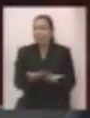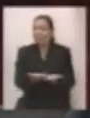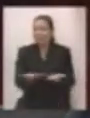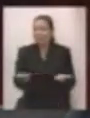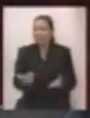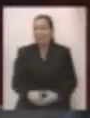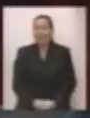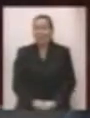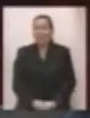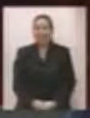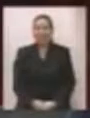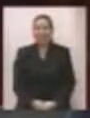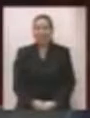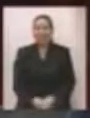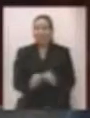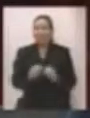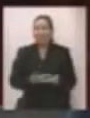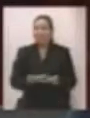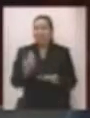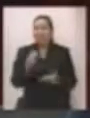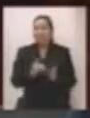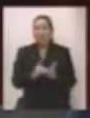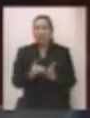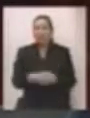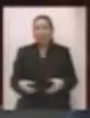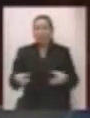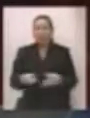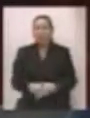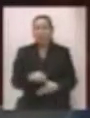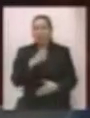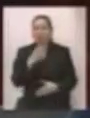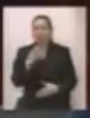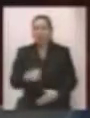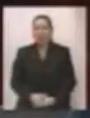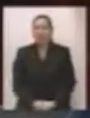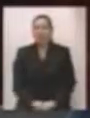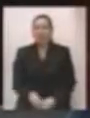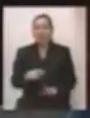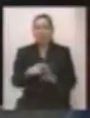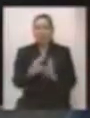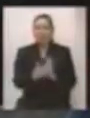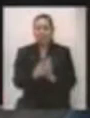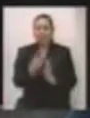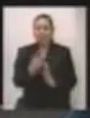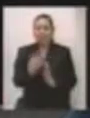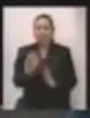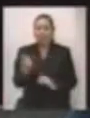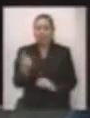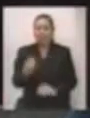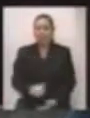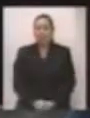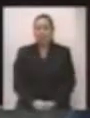colegas congresistas. Ha sido remitido para dictamen de la Comisión de la Mujer y Familia el proyecto de ley